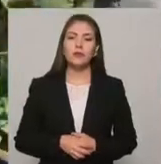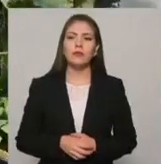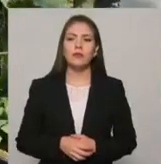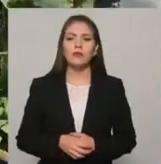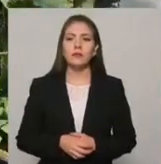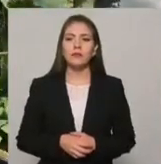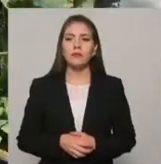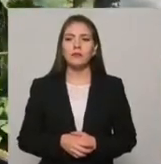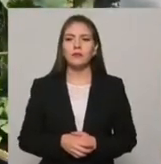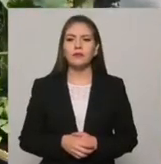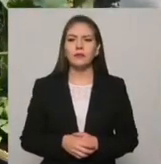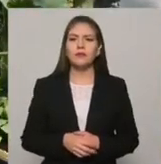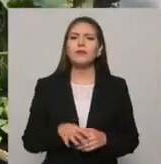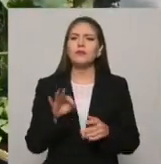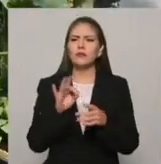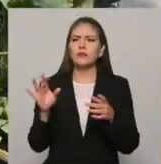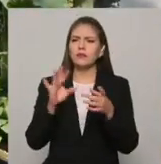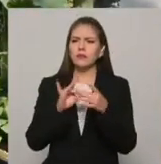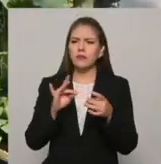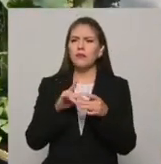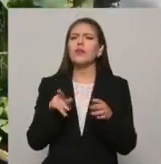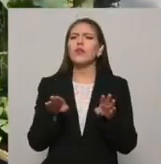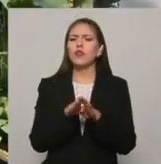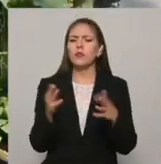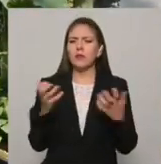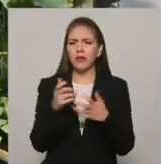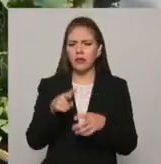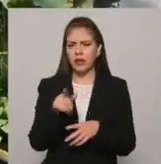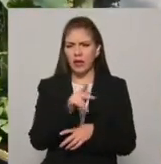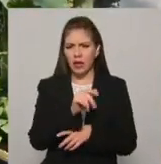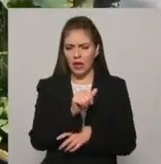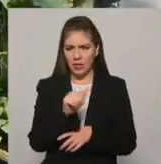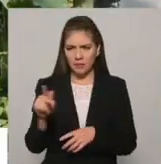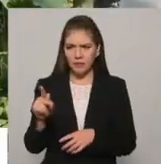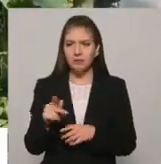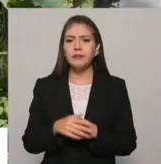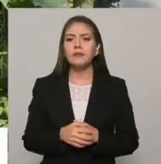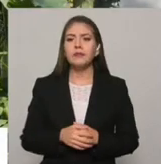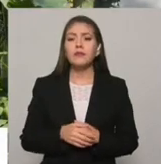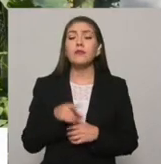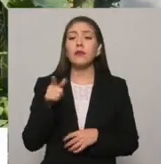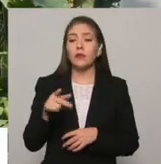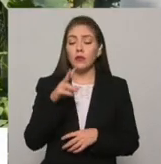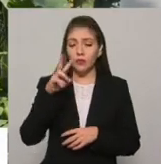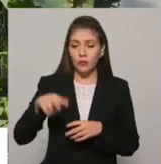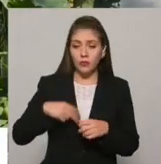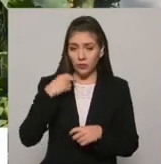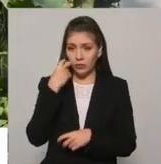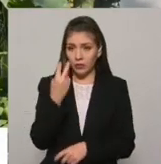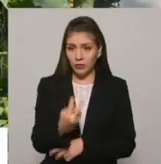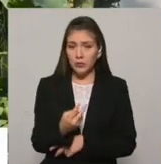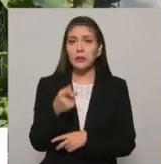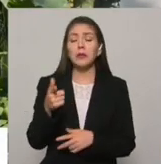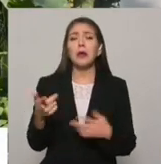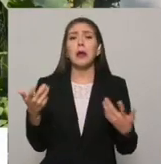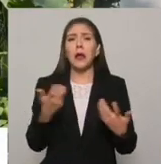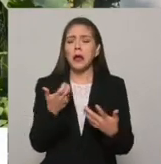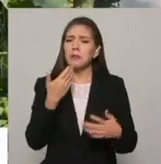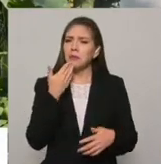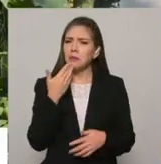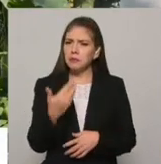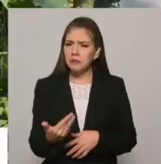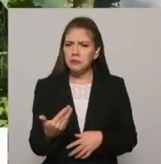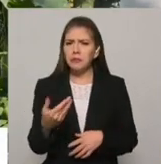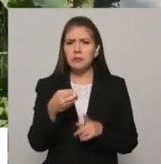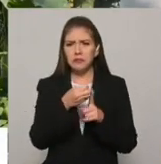Pero, ¿nos puedes explicar cómo es que funciona el programa de voluntarios de Olio? Sí, claro, el programa de voluntarios de Olio está súper bien organizado, a mi parecer.